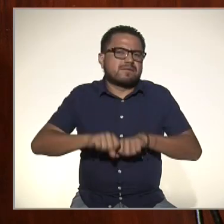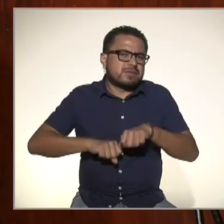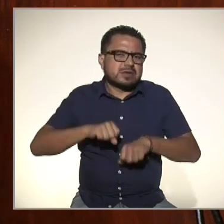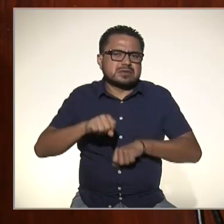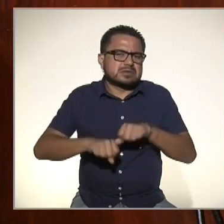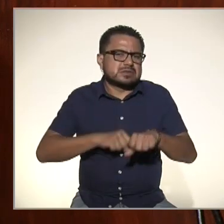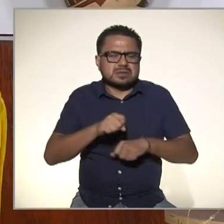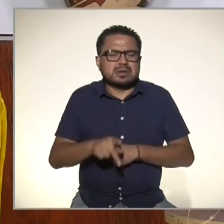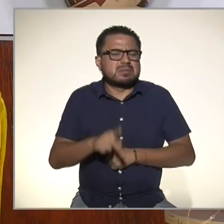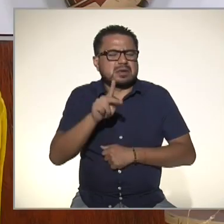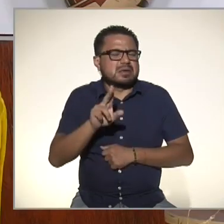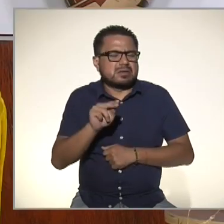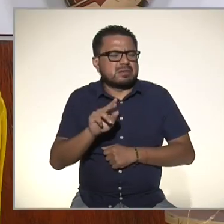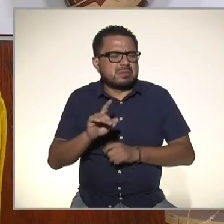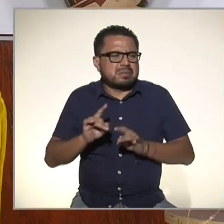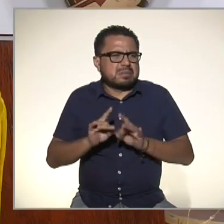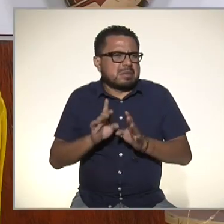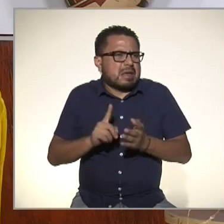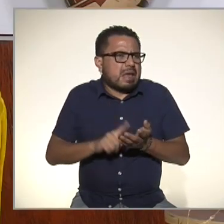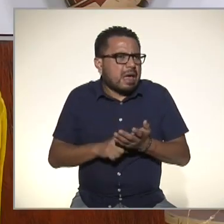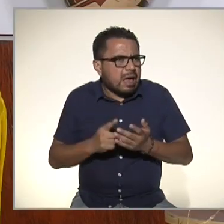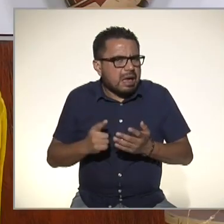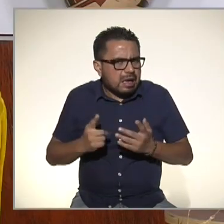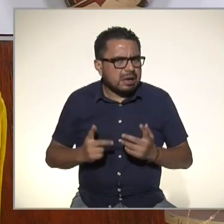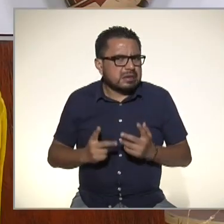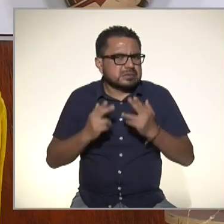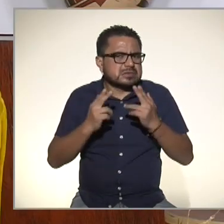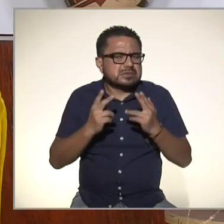¿no? Pero no causa cáncer de próstata. Ok.